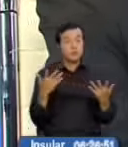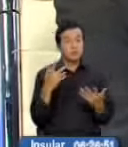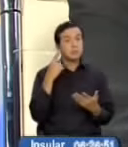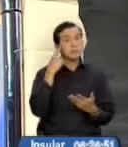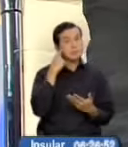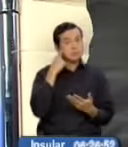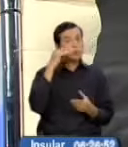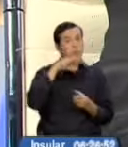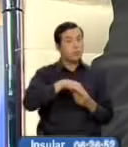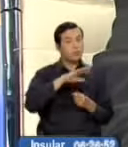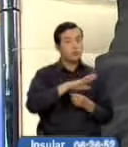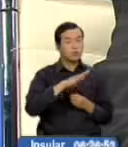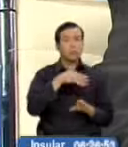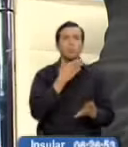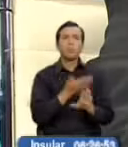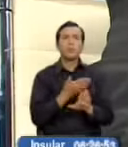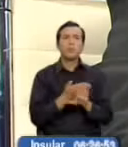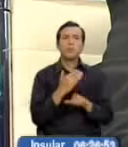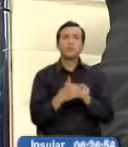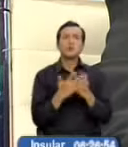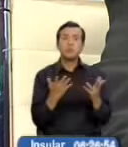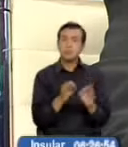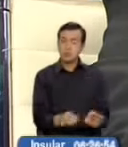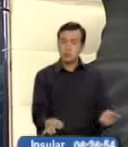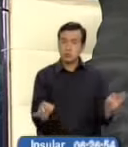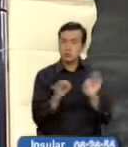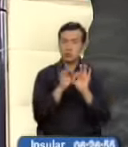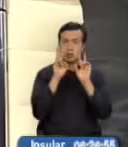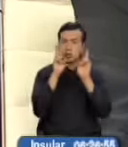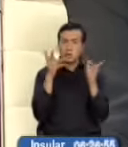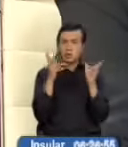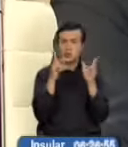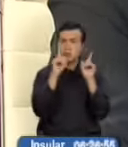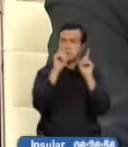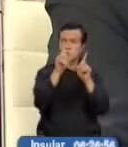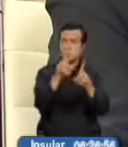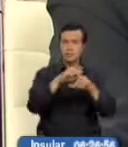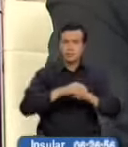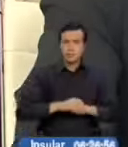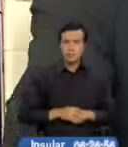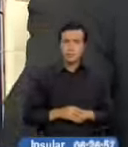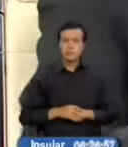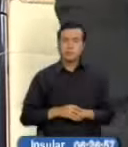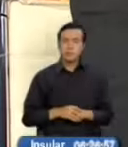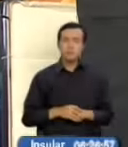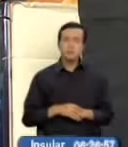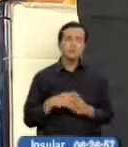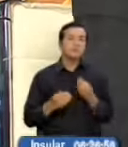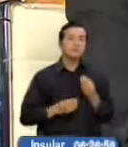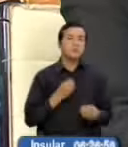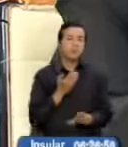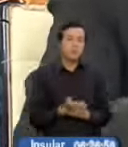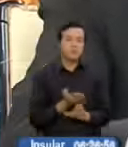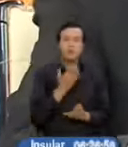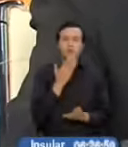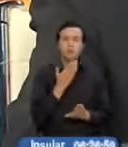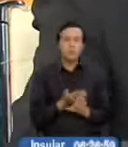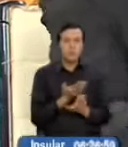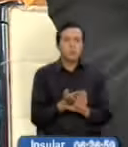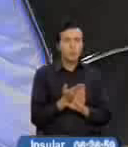momento de votar. Las propuestas terminan siendo importantes. El tema entonces pasa también, Jorge, es cómo proponer para salir de